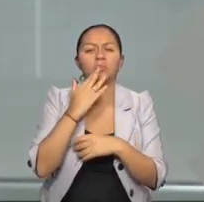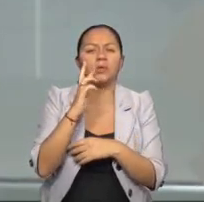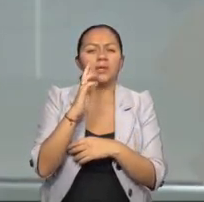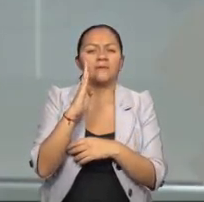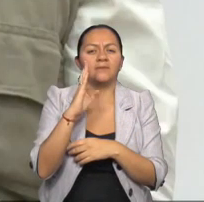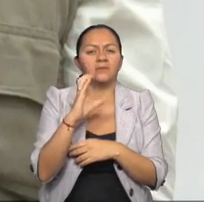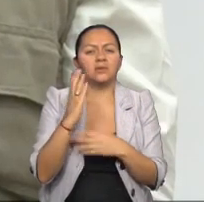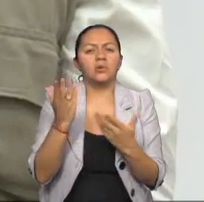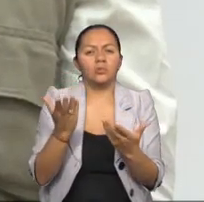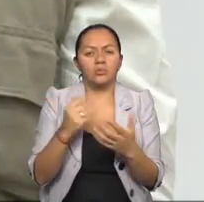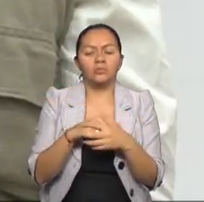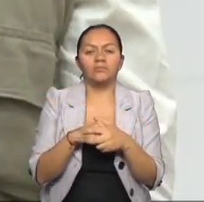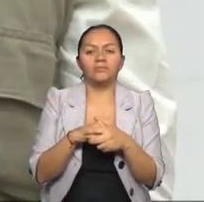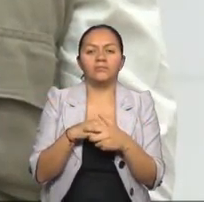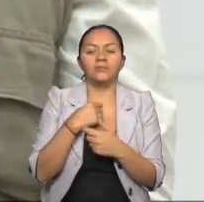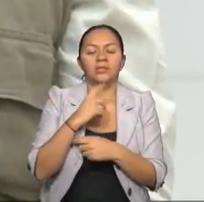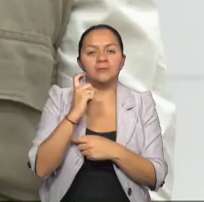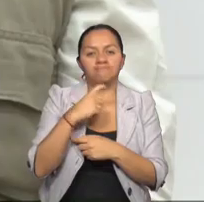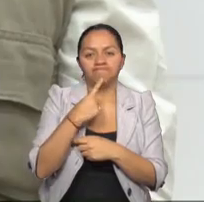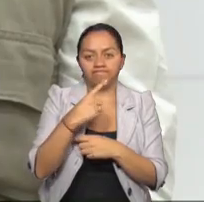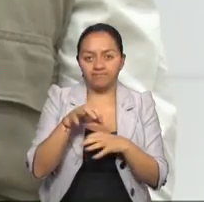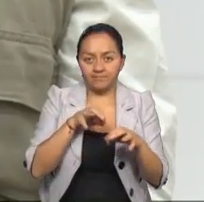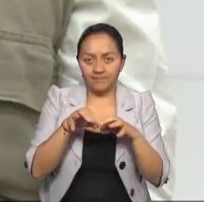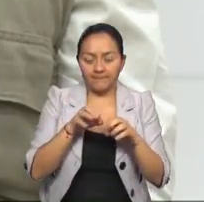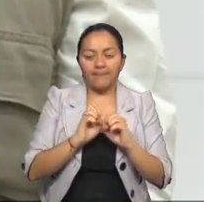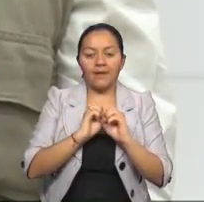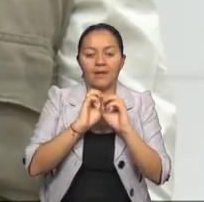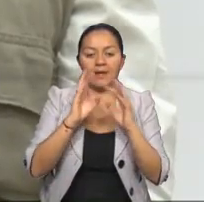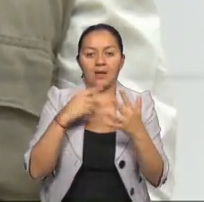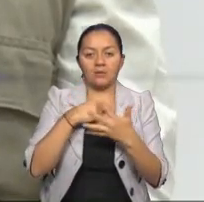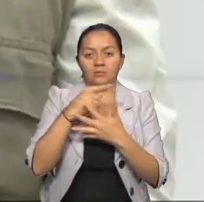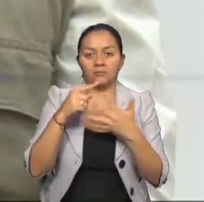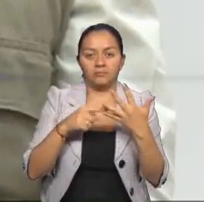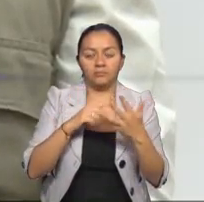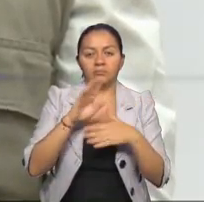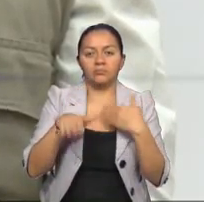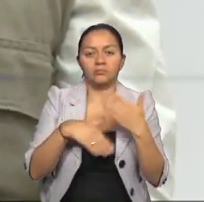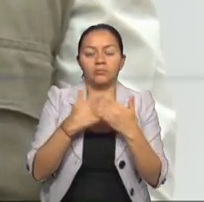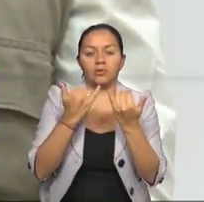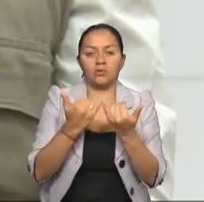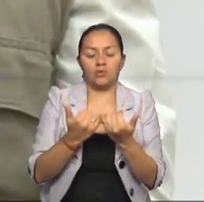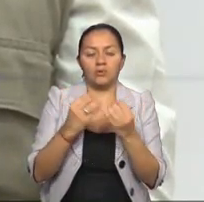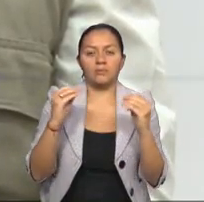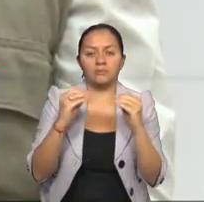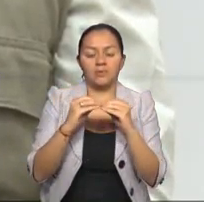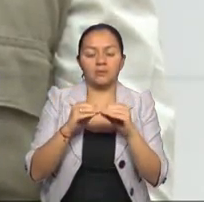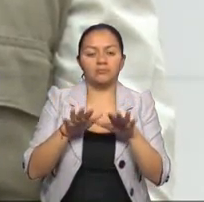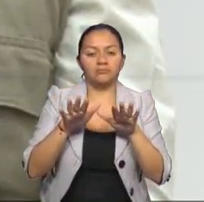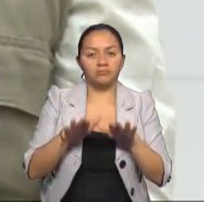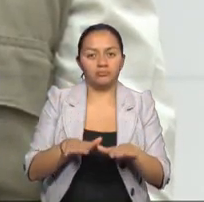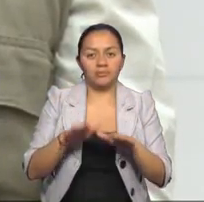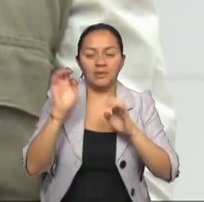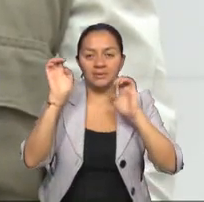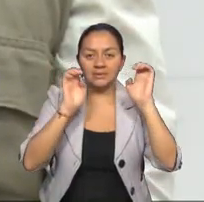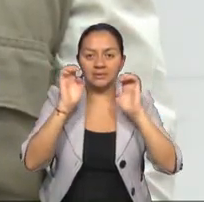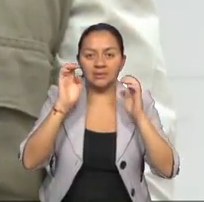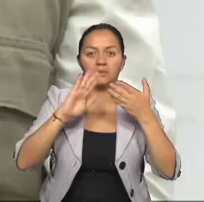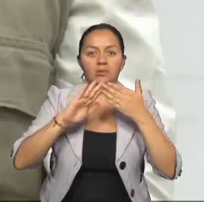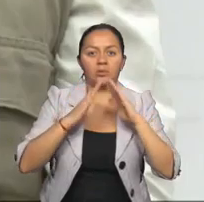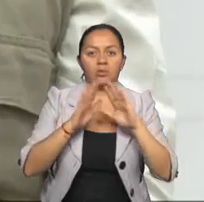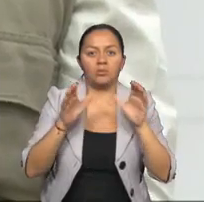pero tú tú lo has dicho javier digamos el ejercicio aterrizar estrategias comunitarias